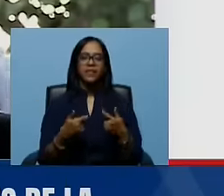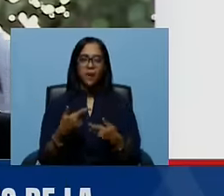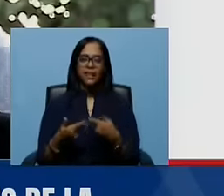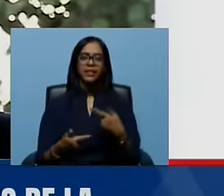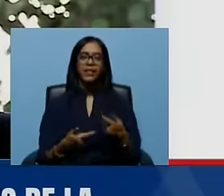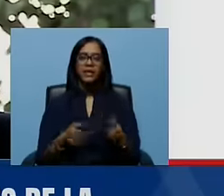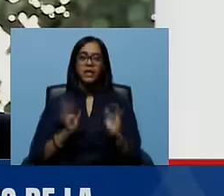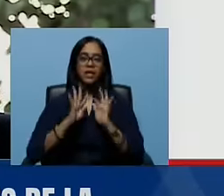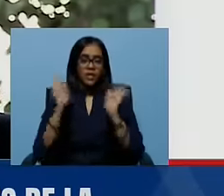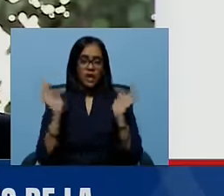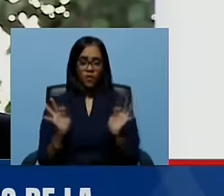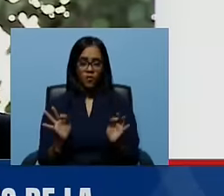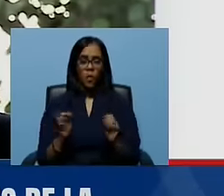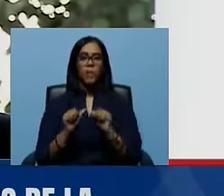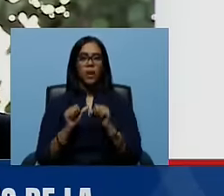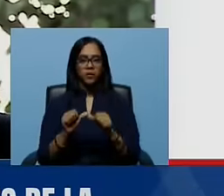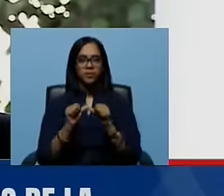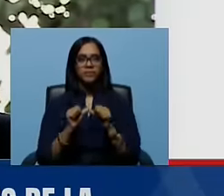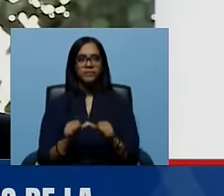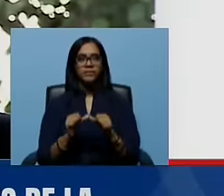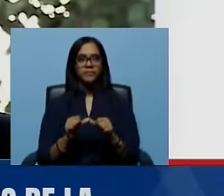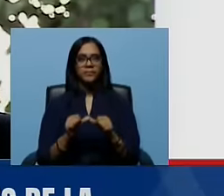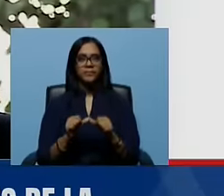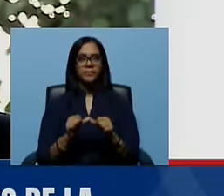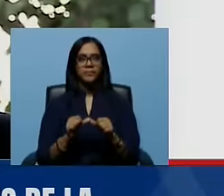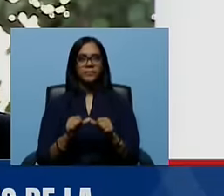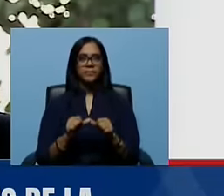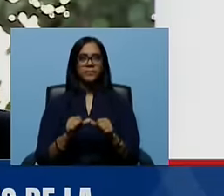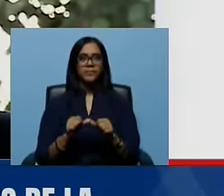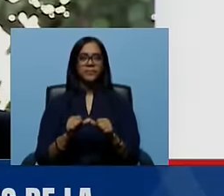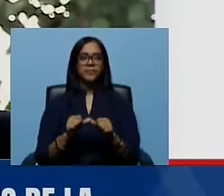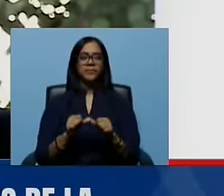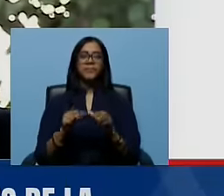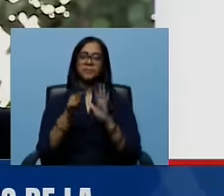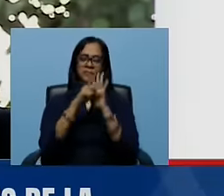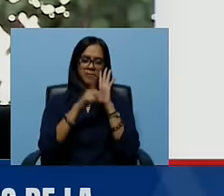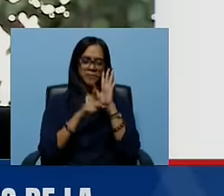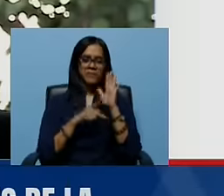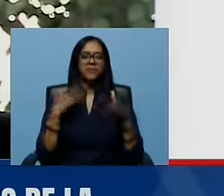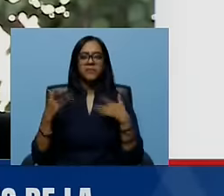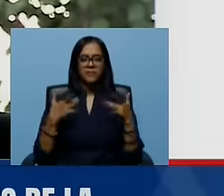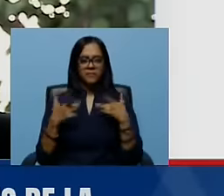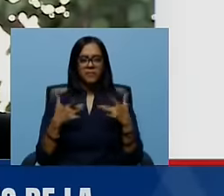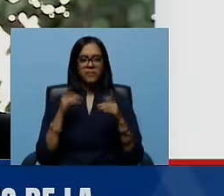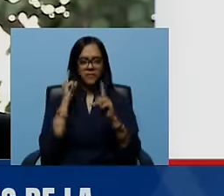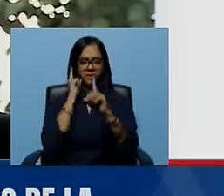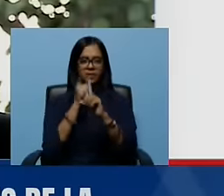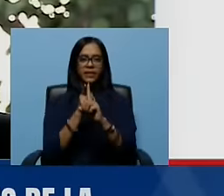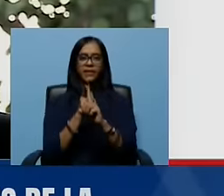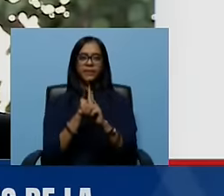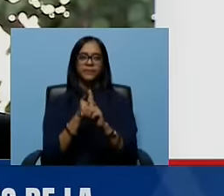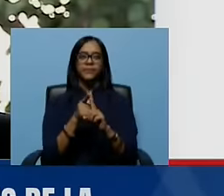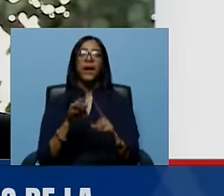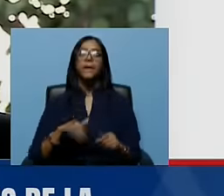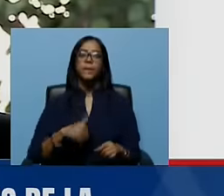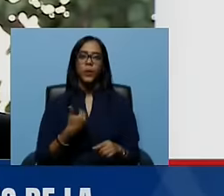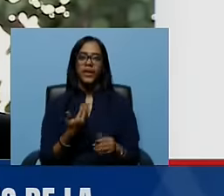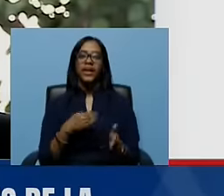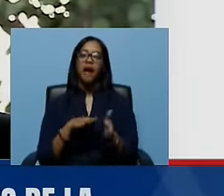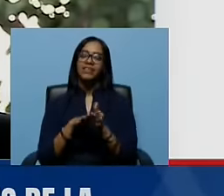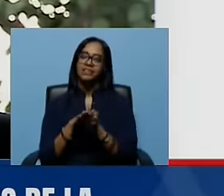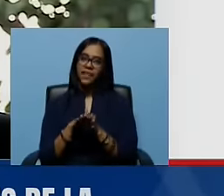de manera progresiva, la agenda de acciones concretas para poder